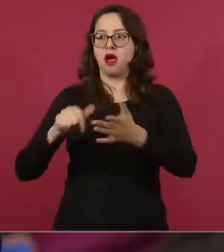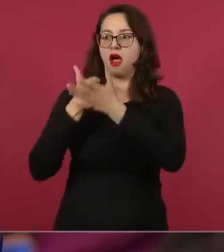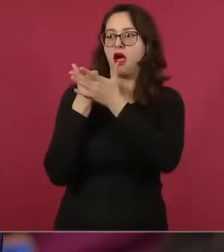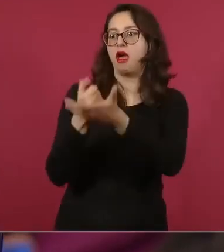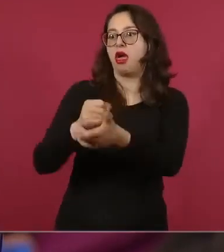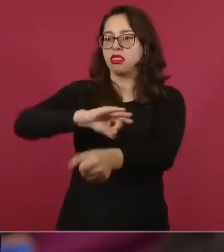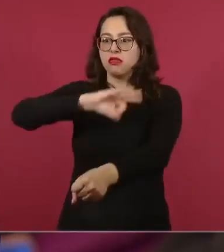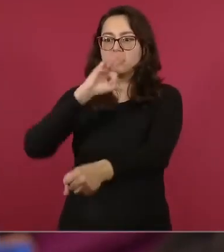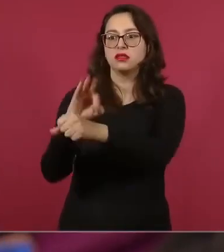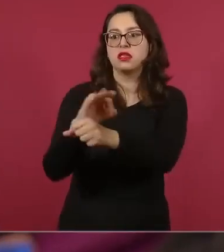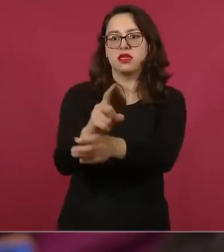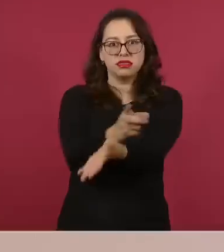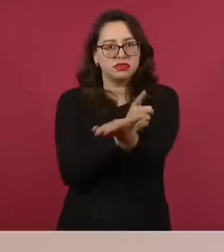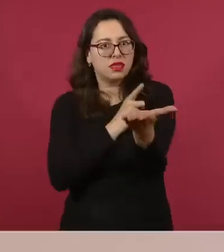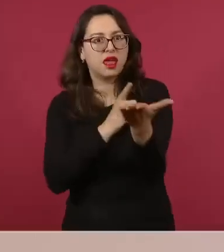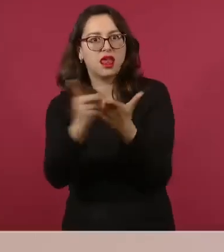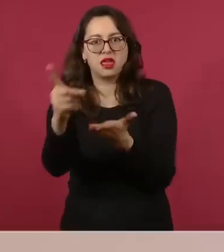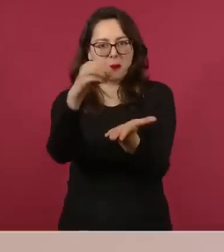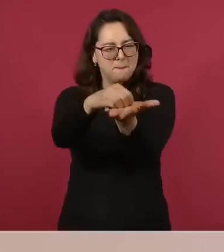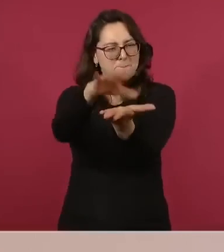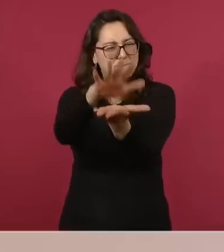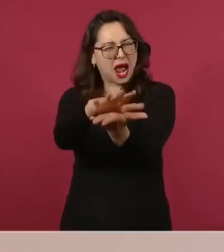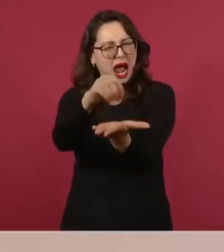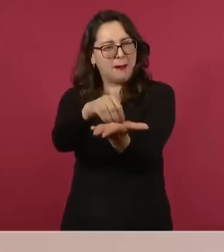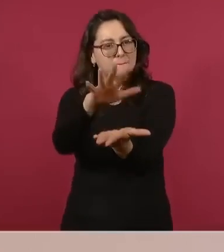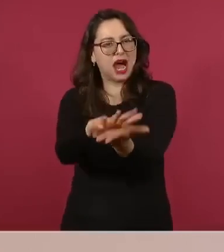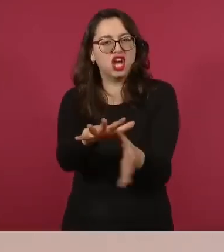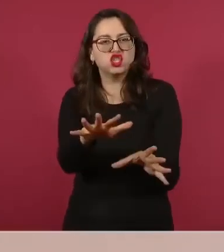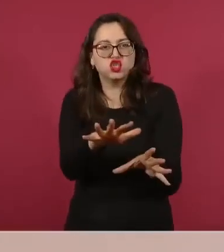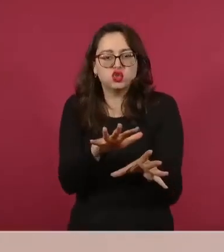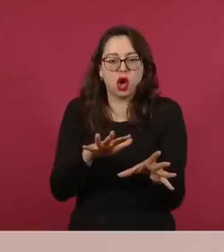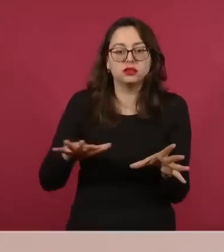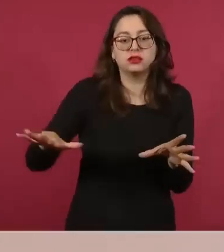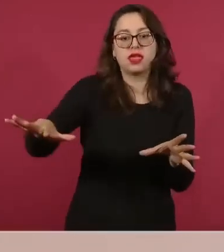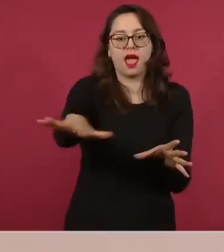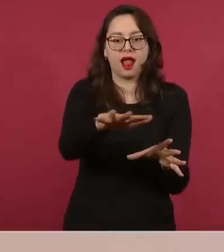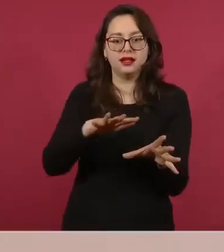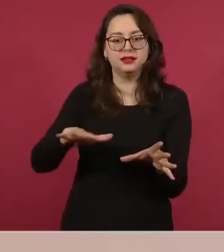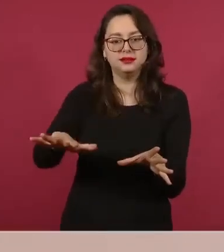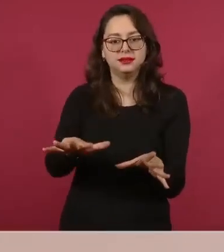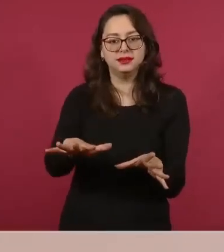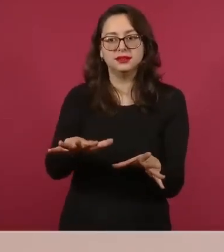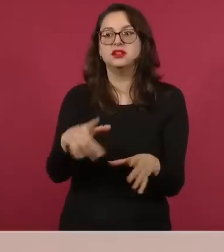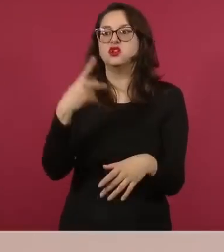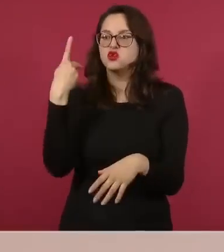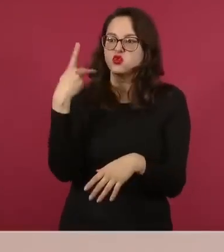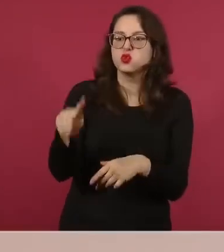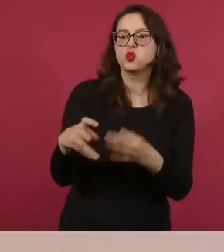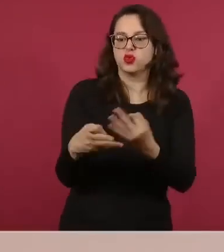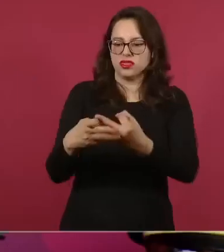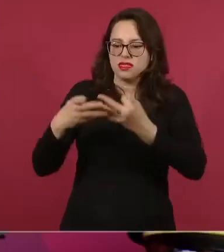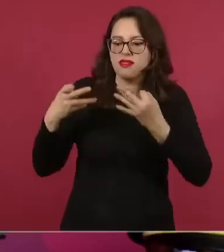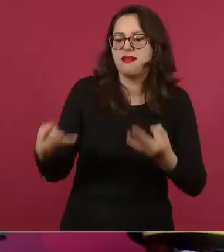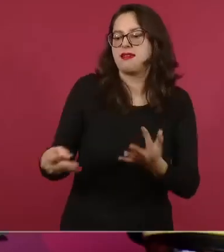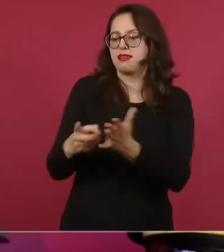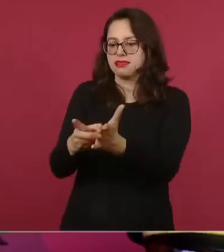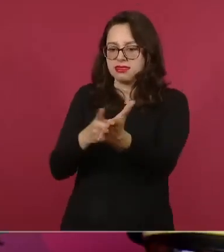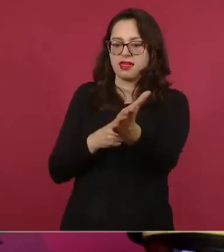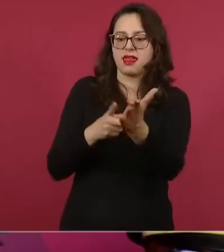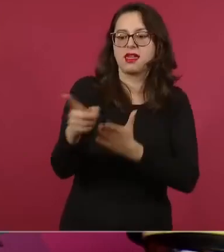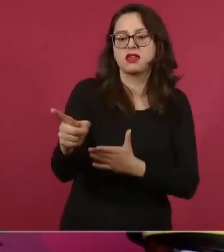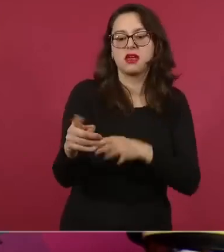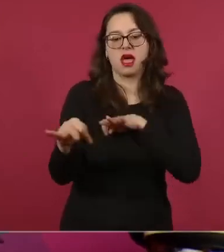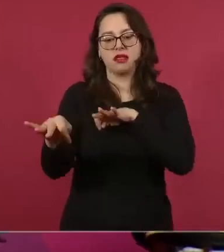social. En ella se estableció el derecho de los campesinos a la tierra, la